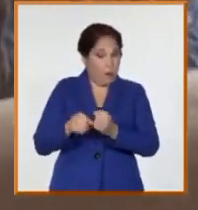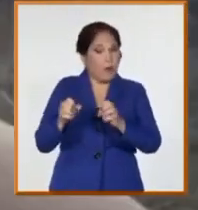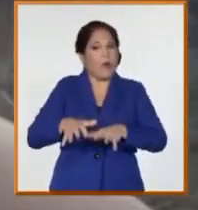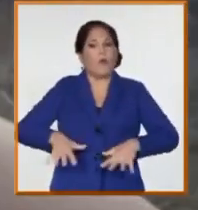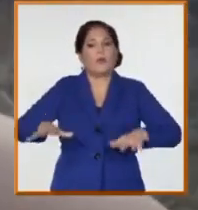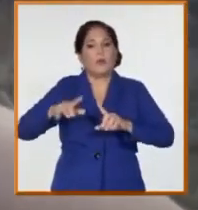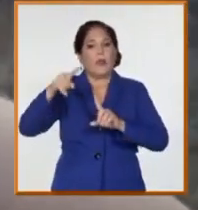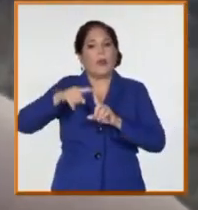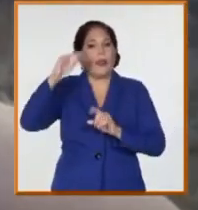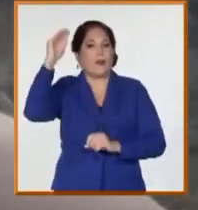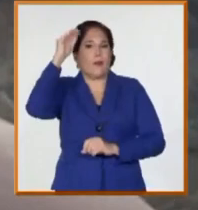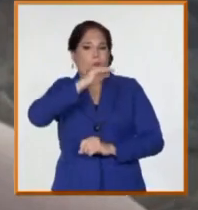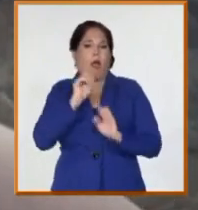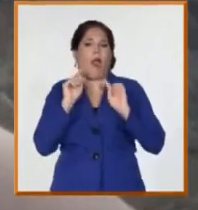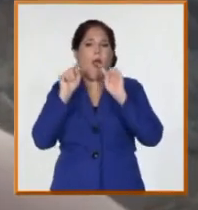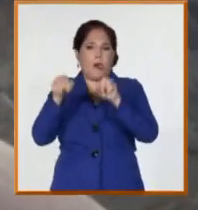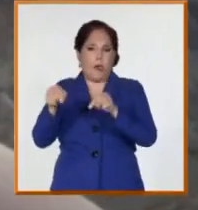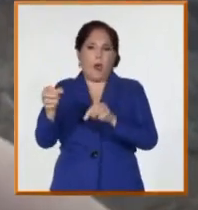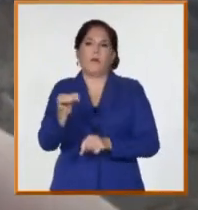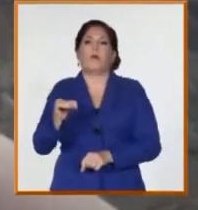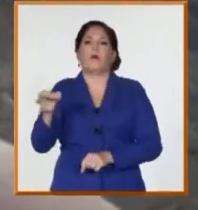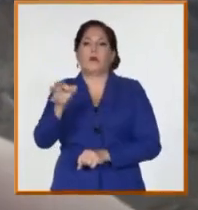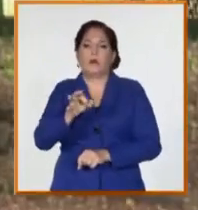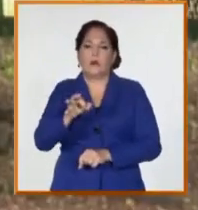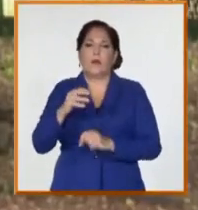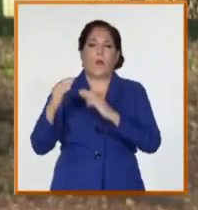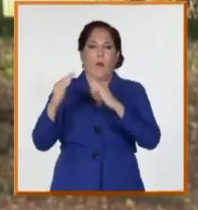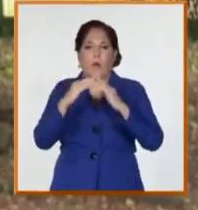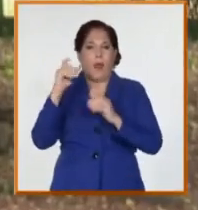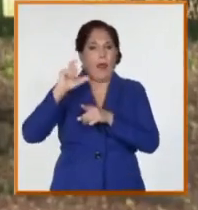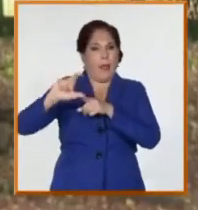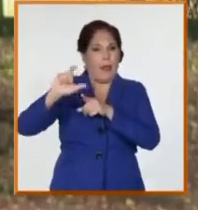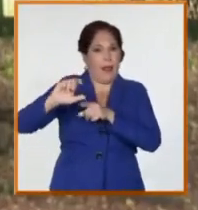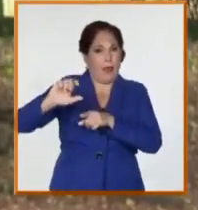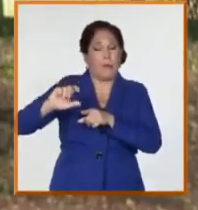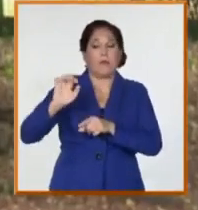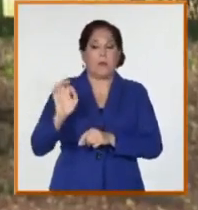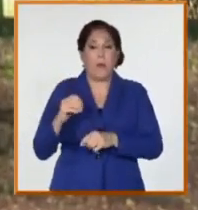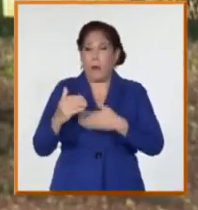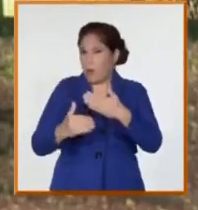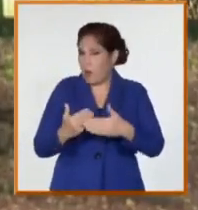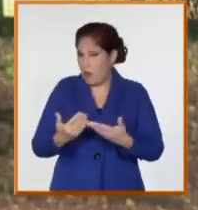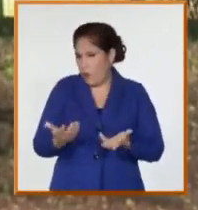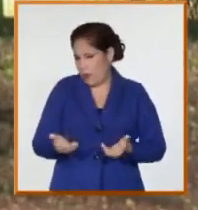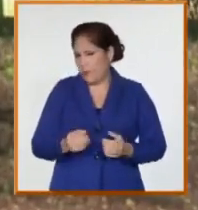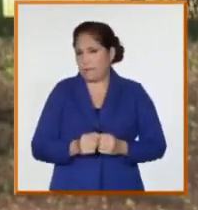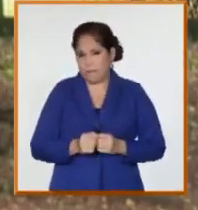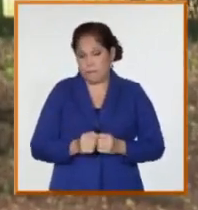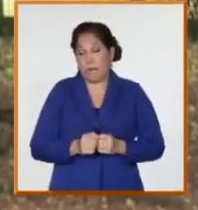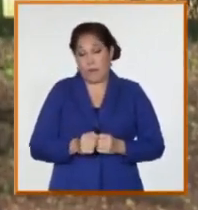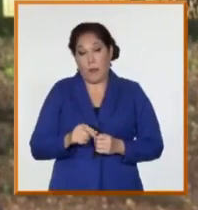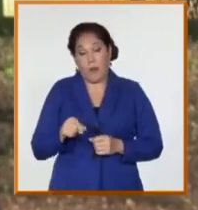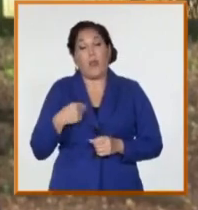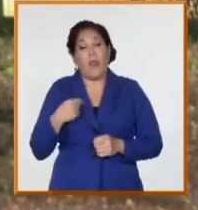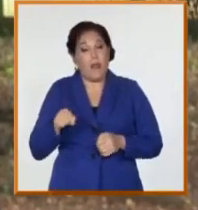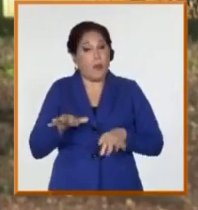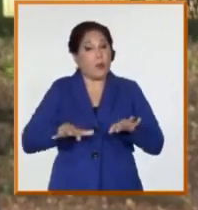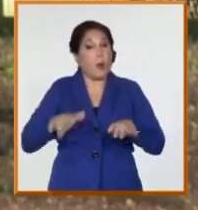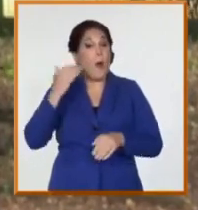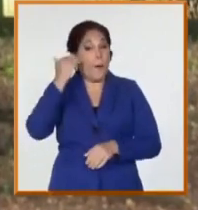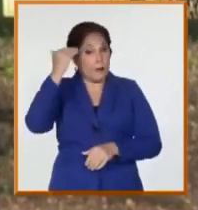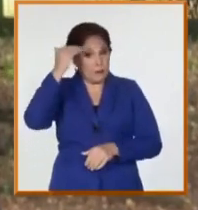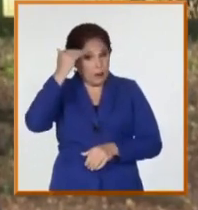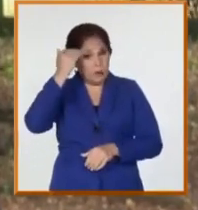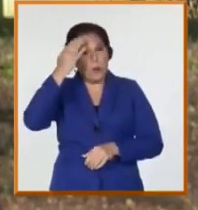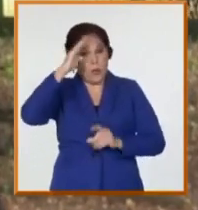tecnológicas existentes en los municipios y las comunidades Dónde está el problema que debemos seguir preparando el país